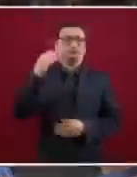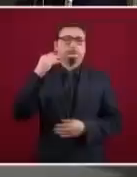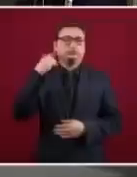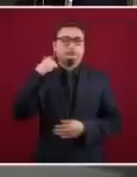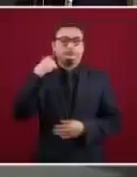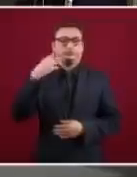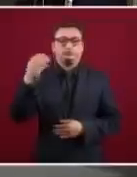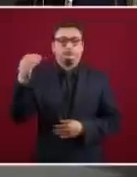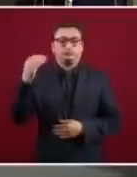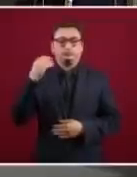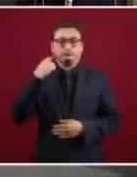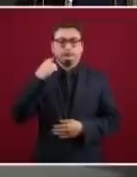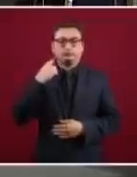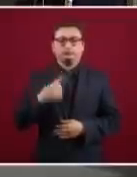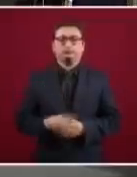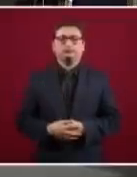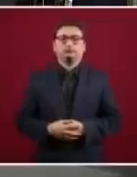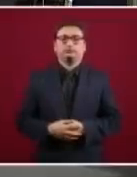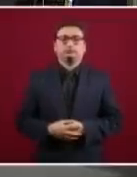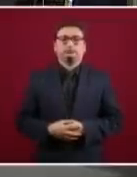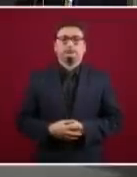federico la mont divisional